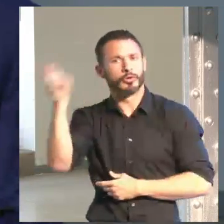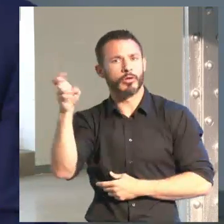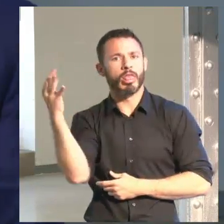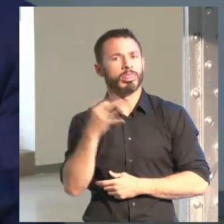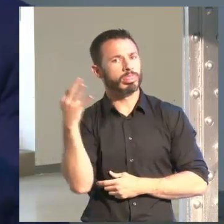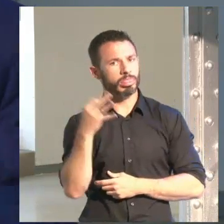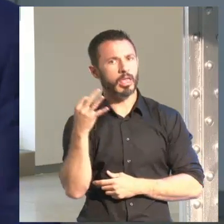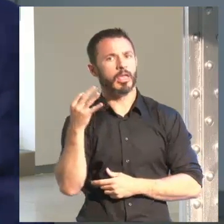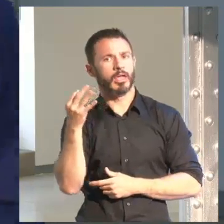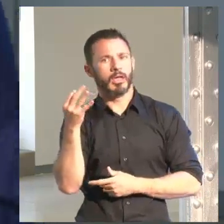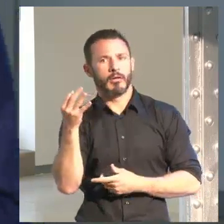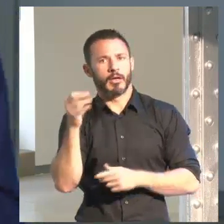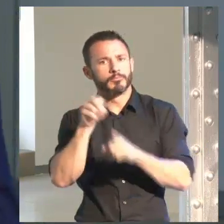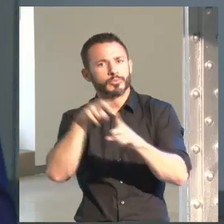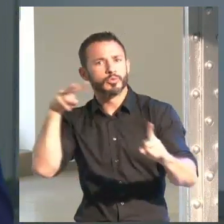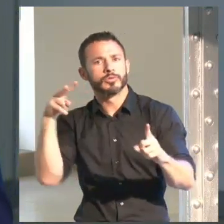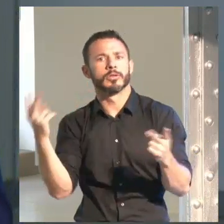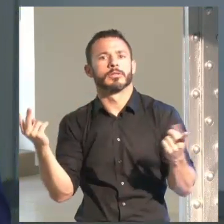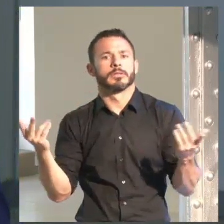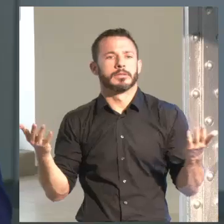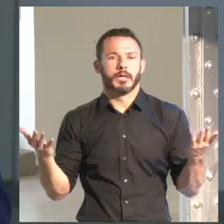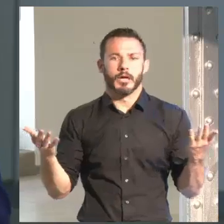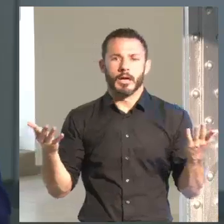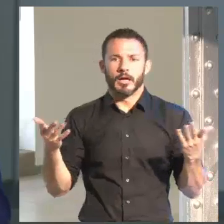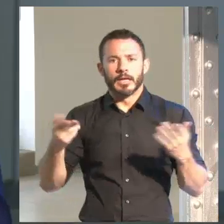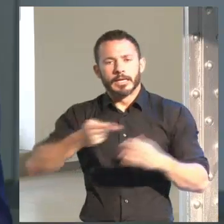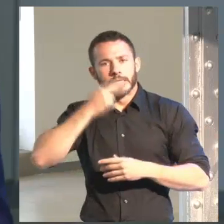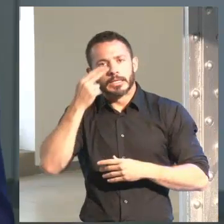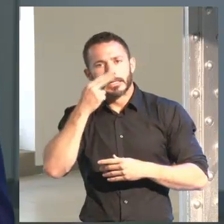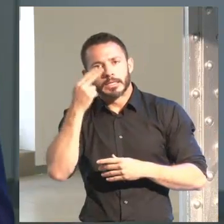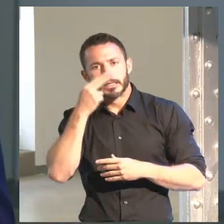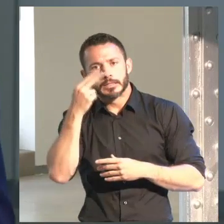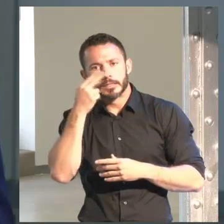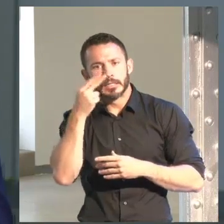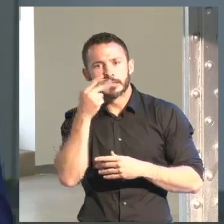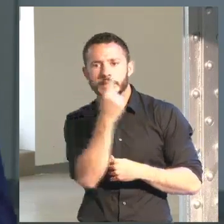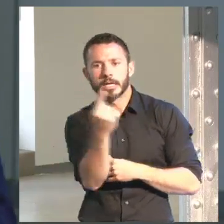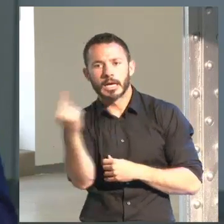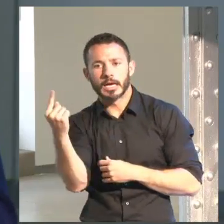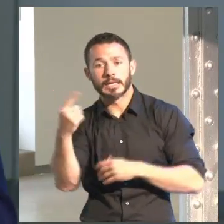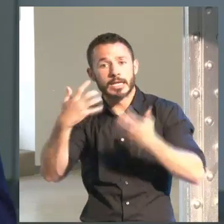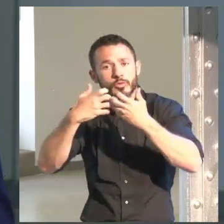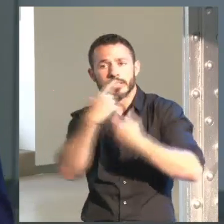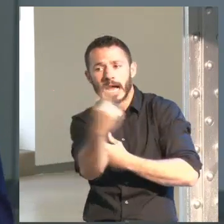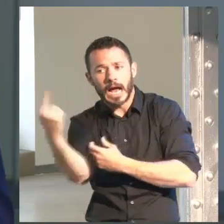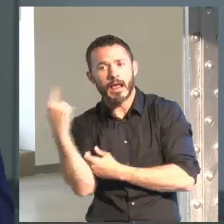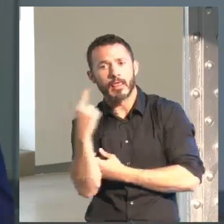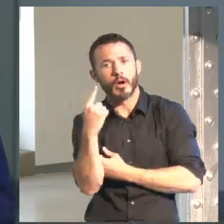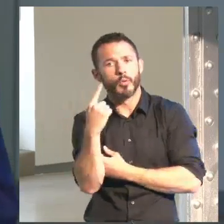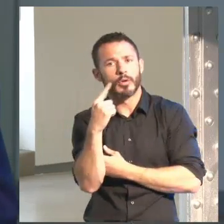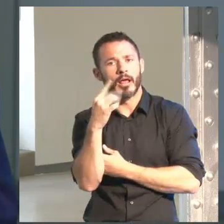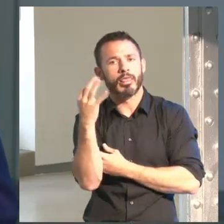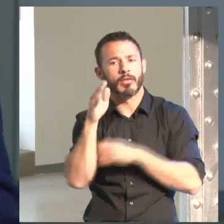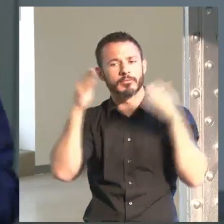a abordar desde el punto de vista de los intereses y la posición de cada una de las industrias todo este